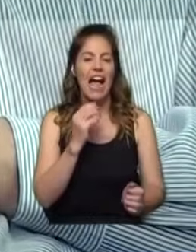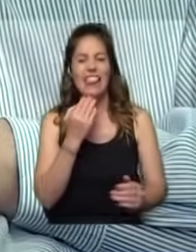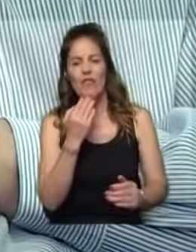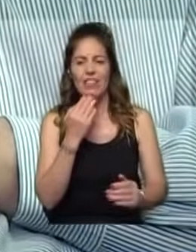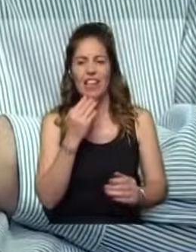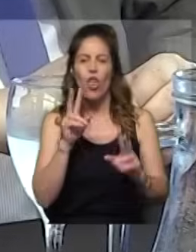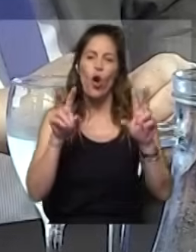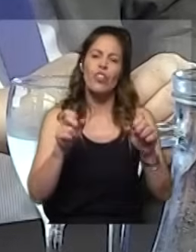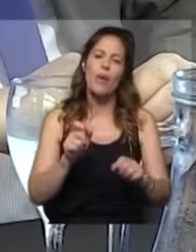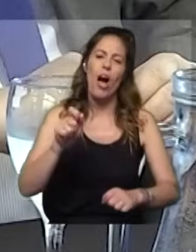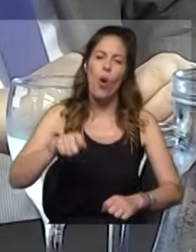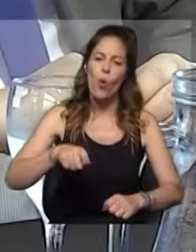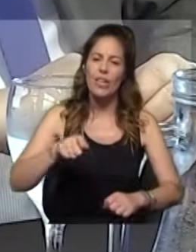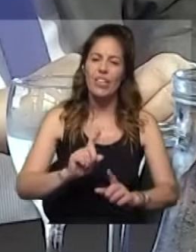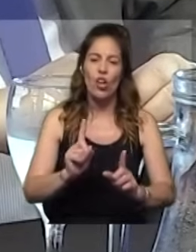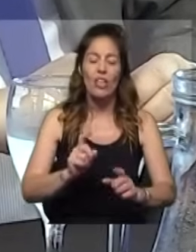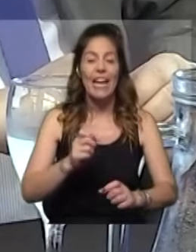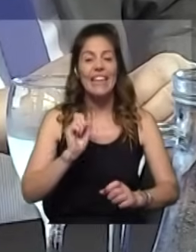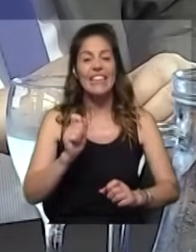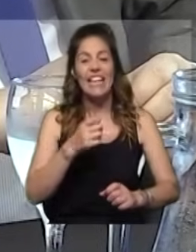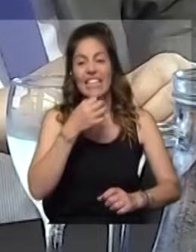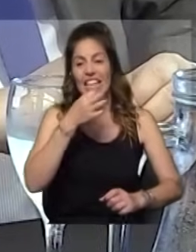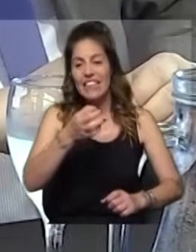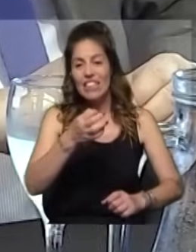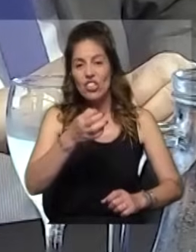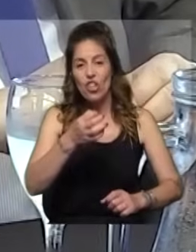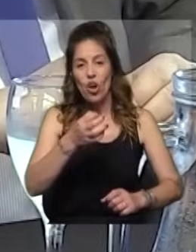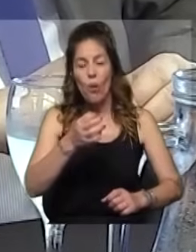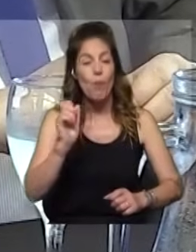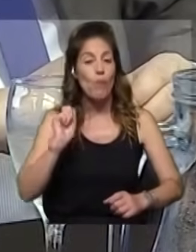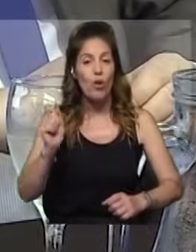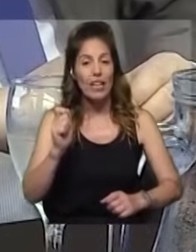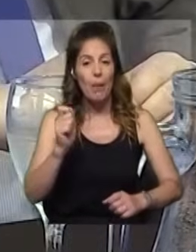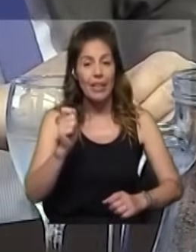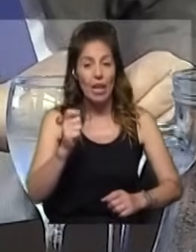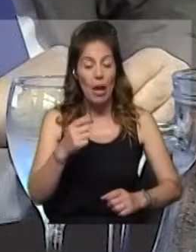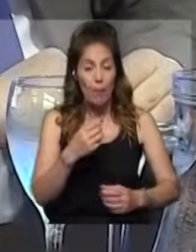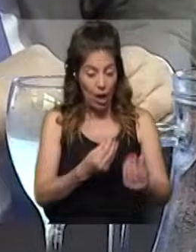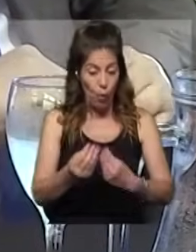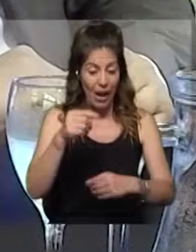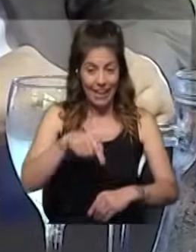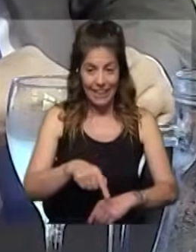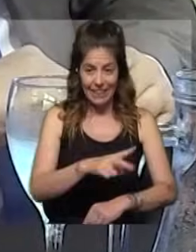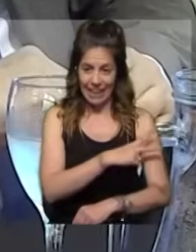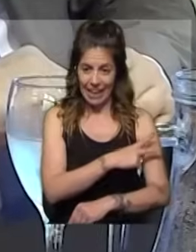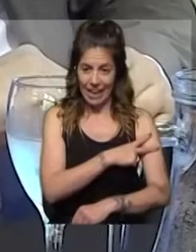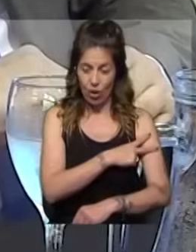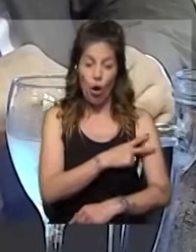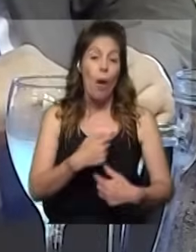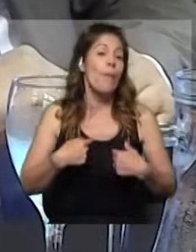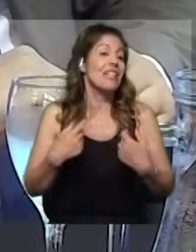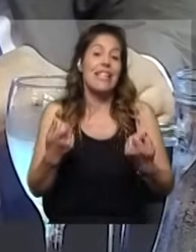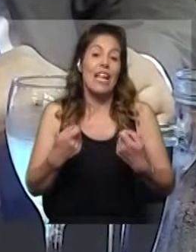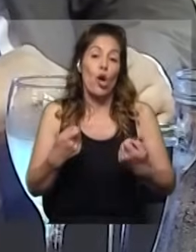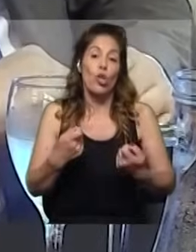jurídicos y hasta no ha faltado Quienes se han postulado públicamente Para ocupar este cargo pero ese es el costo que tenemos que